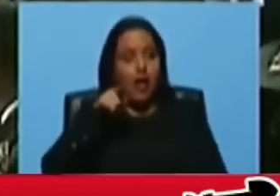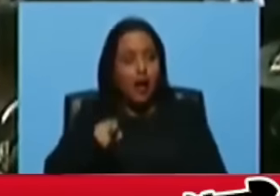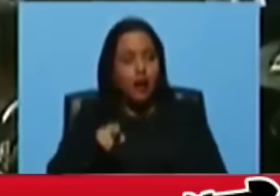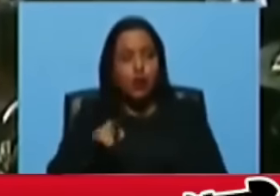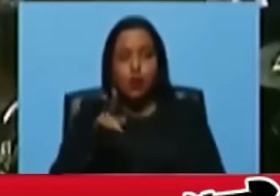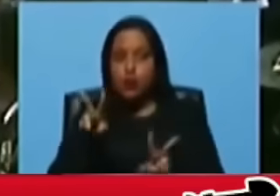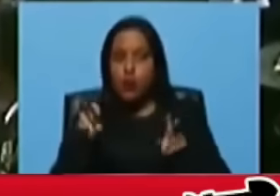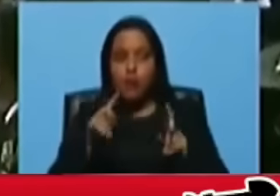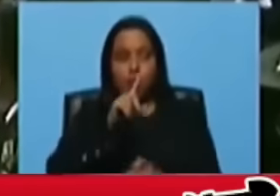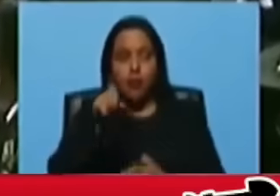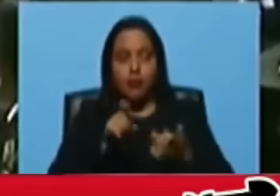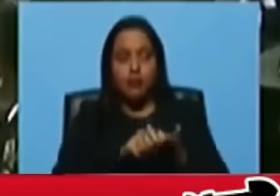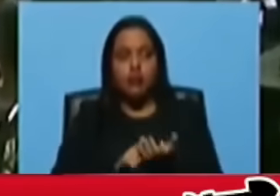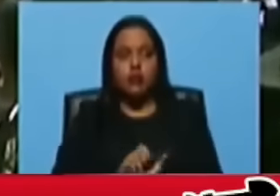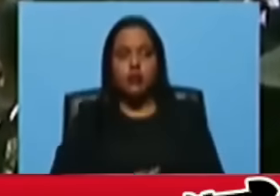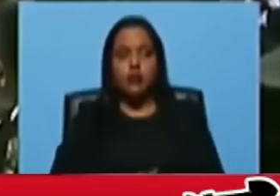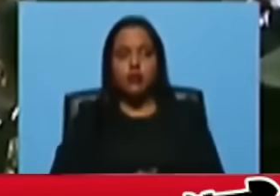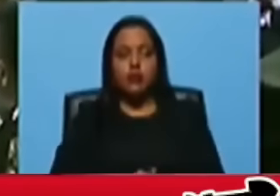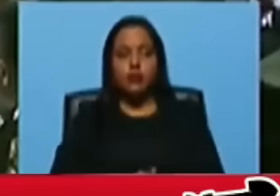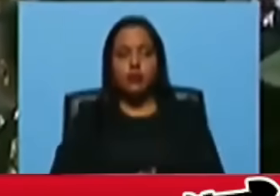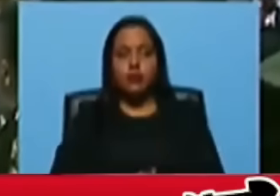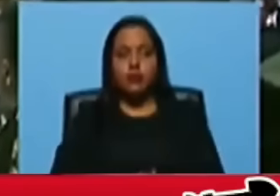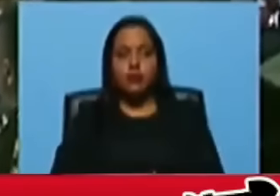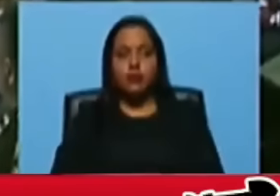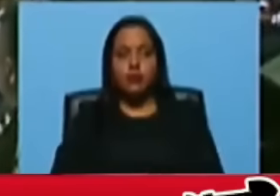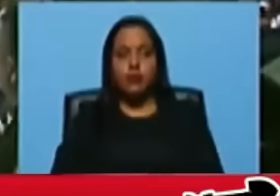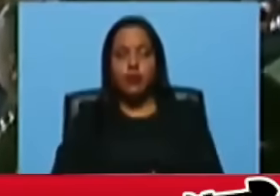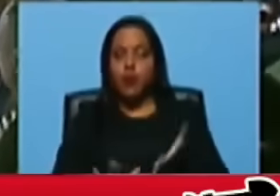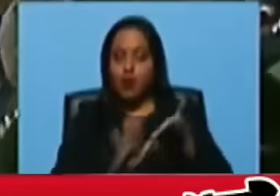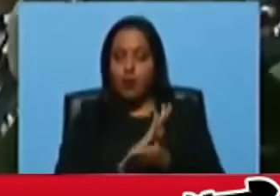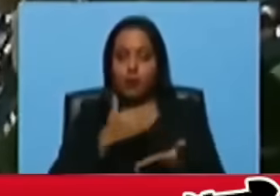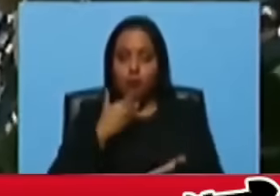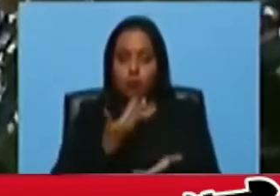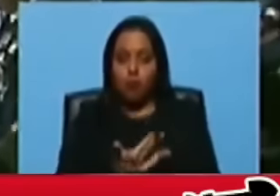actual, los elementos de prueba,